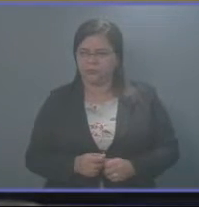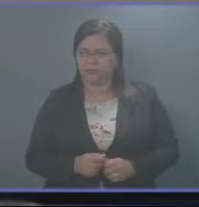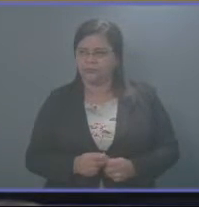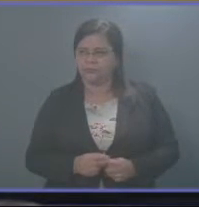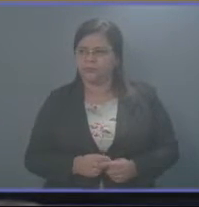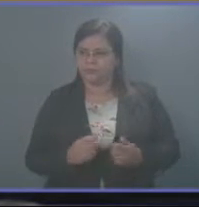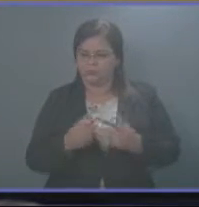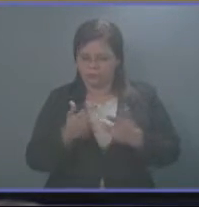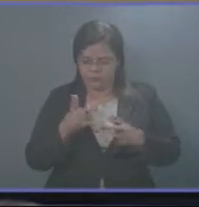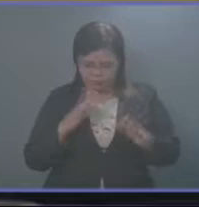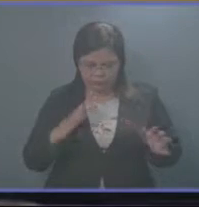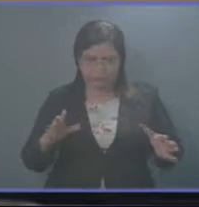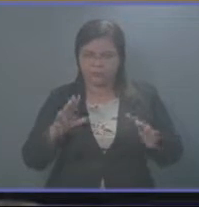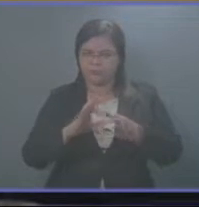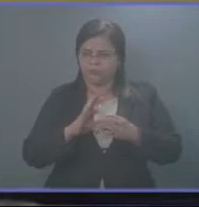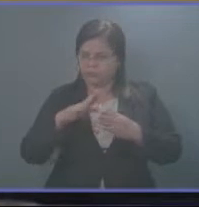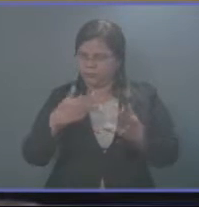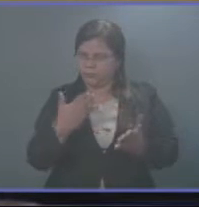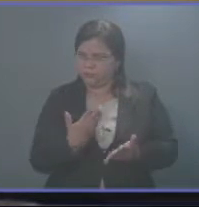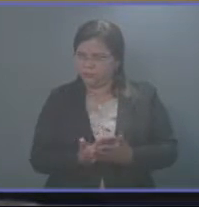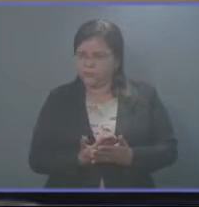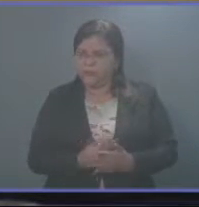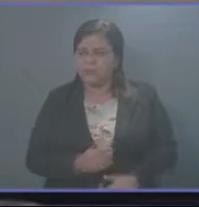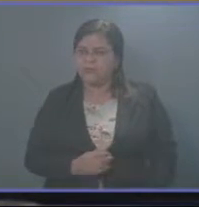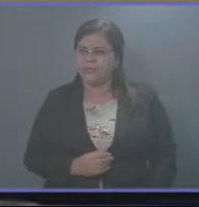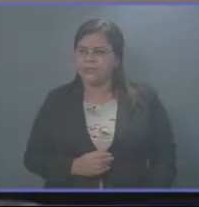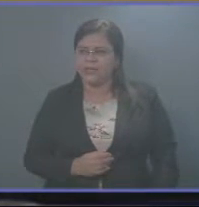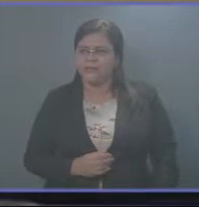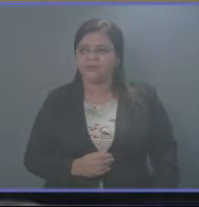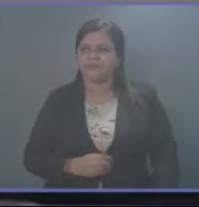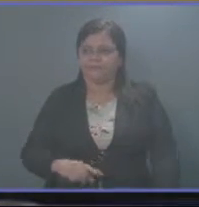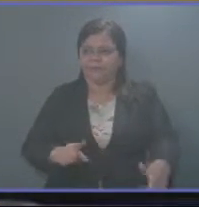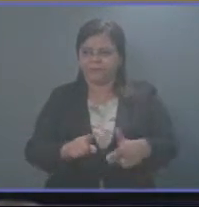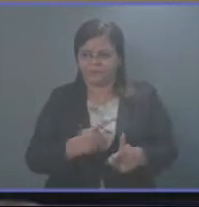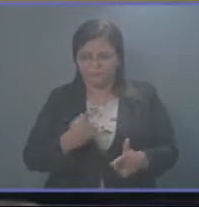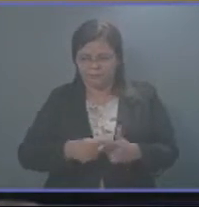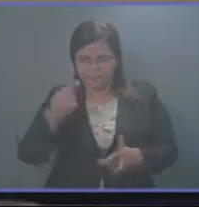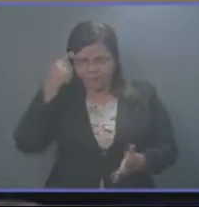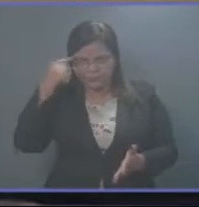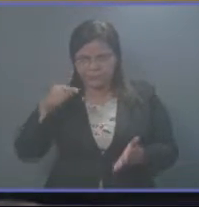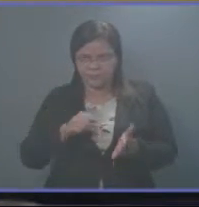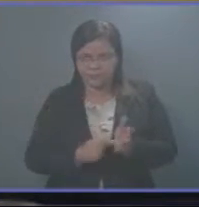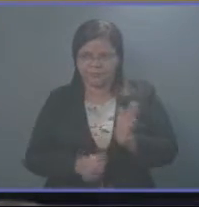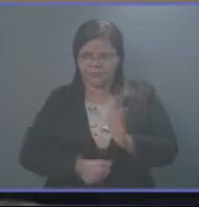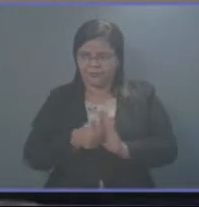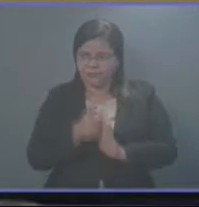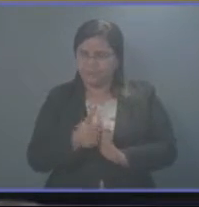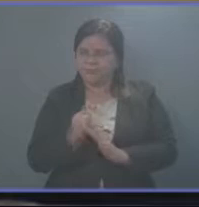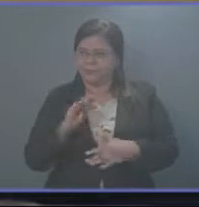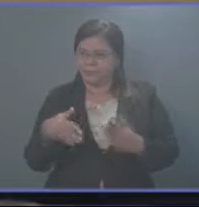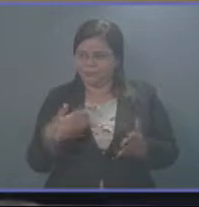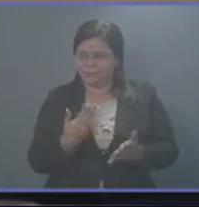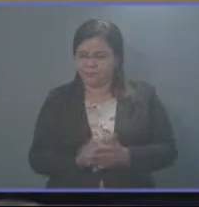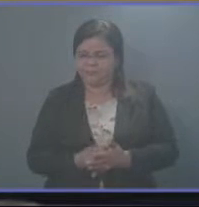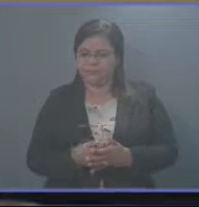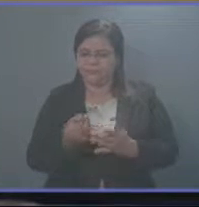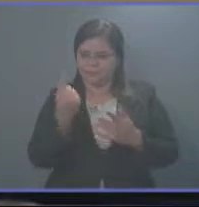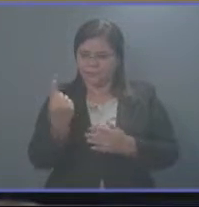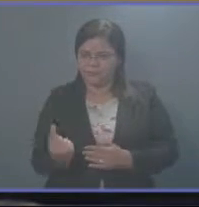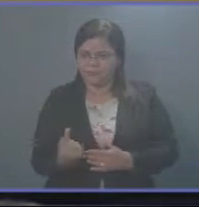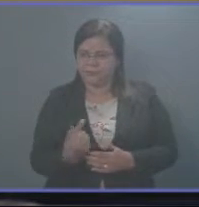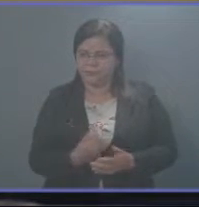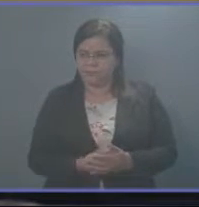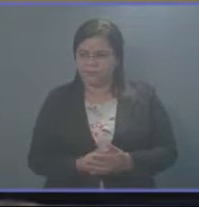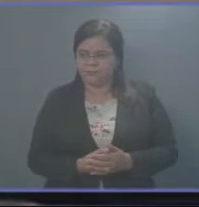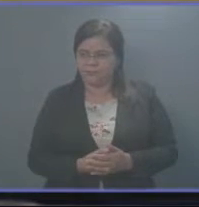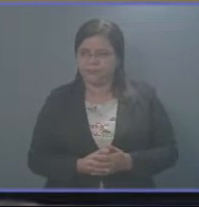transporte selectivo excepcional de pasajeros, específicamente en pickups, por parte de las personas naturales y jurídicas que se encuentran en las situaciones